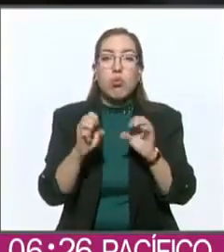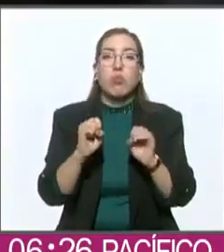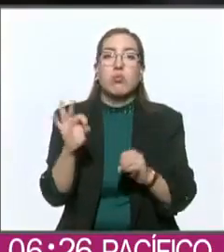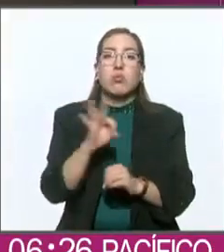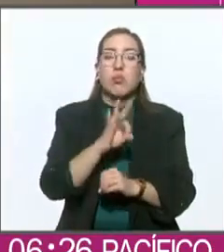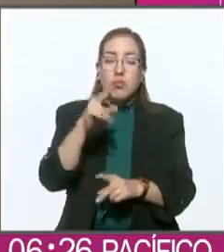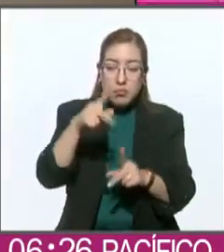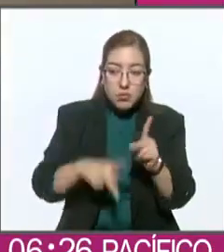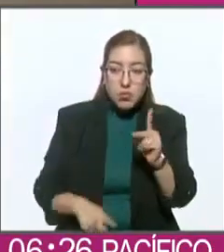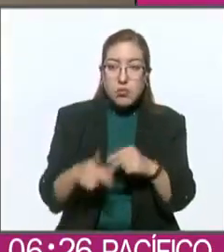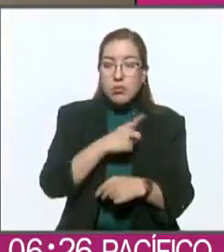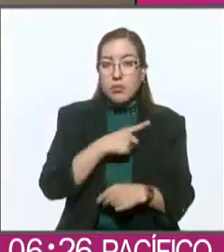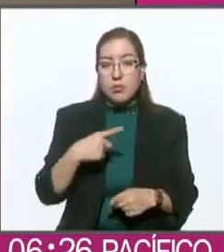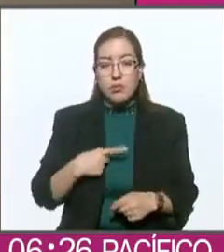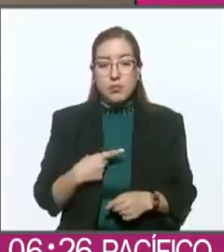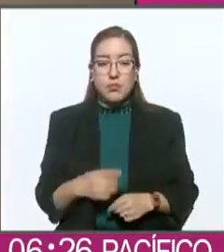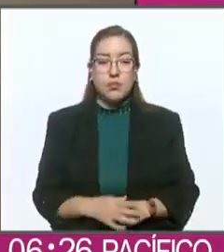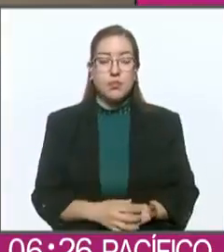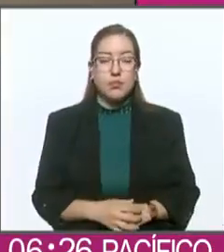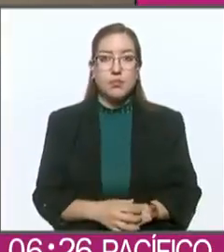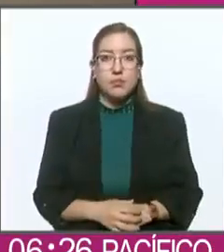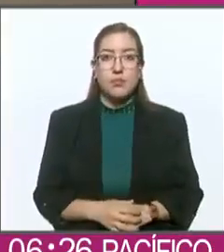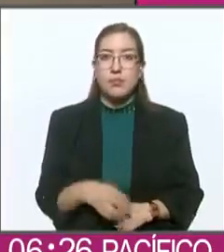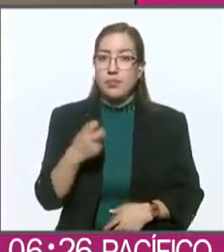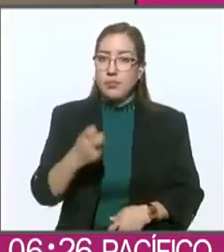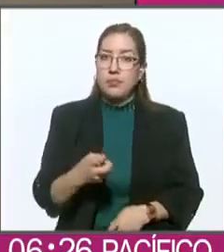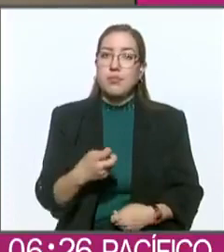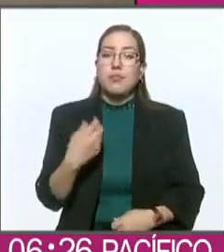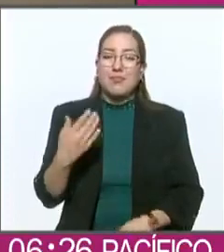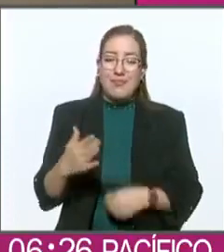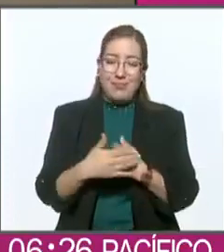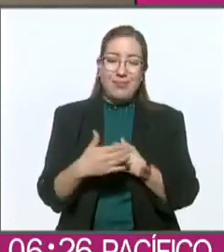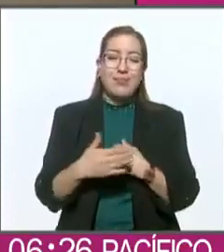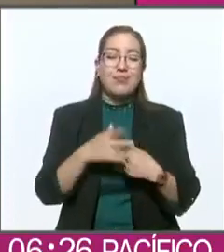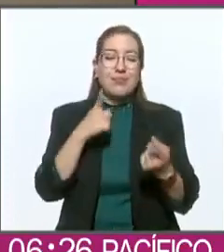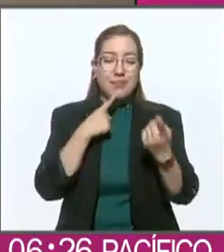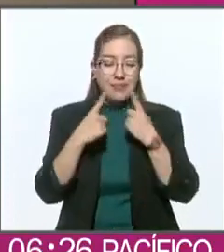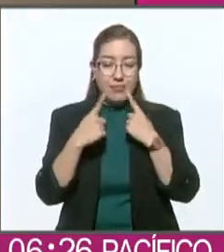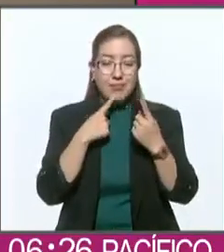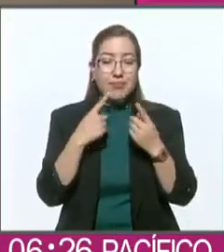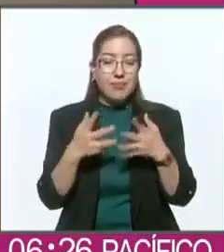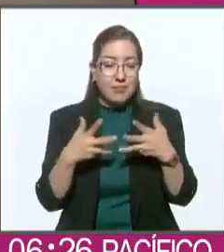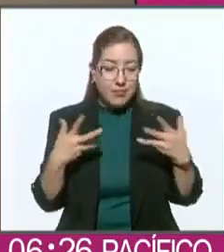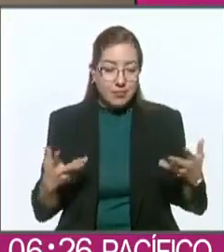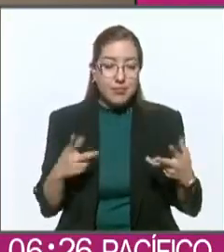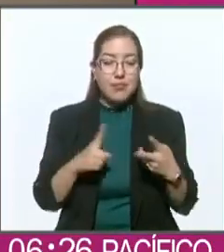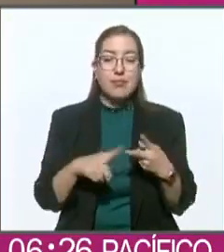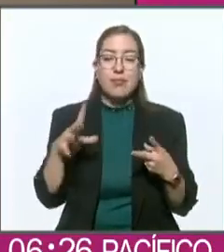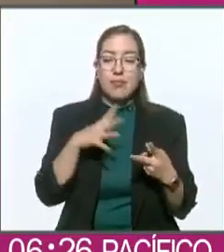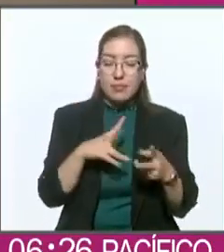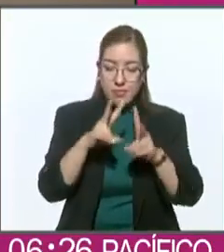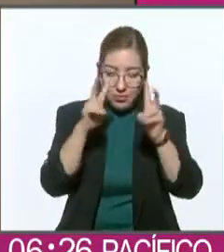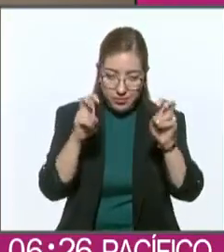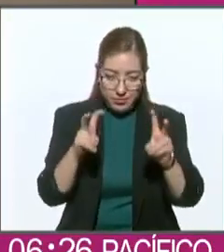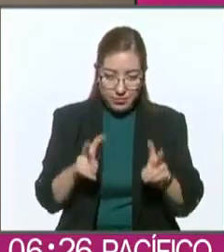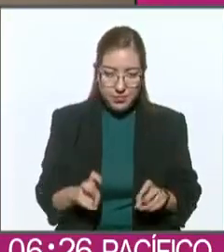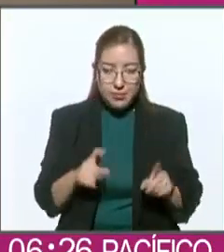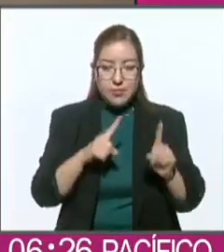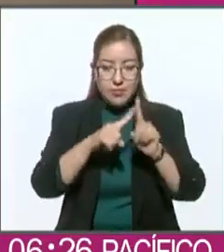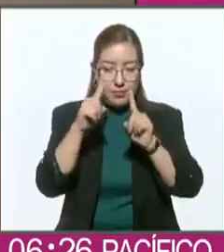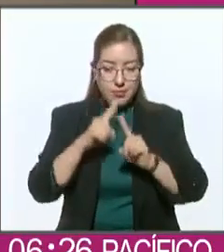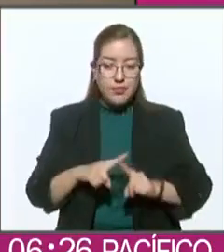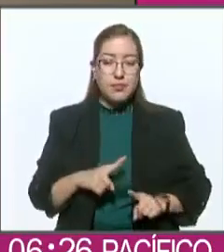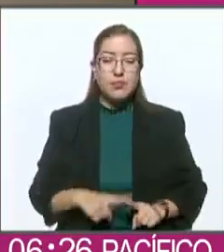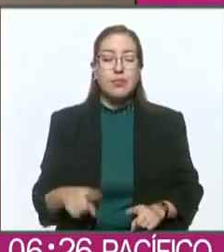que detener. Este será una de las grandes discusiones. Tenemos otros temas, por supuesto, Claro.